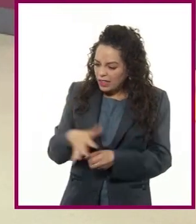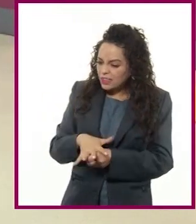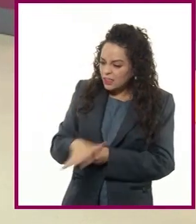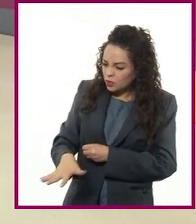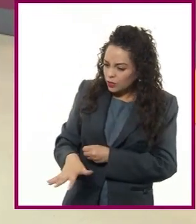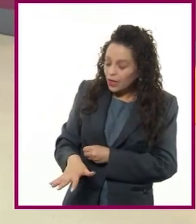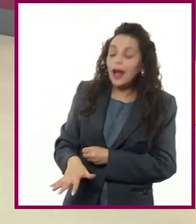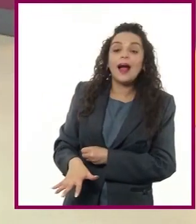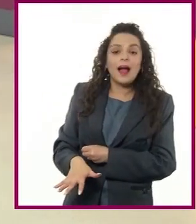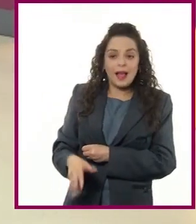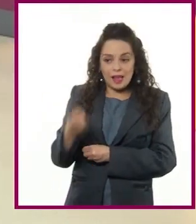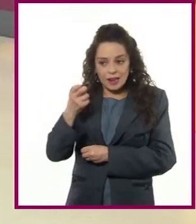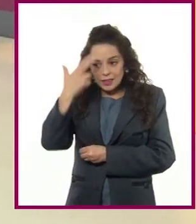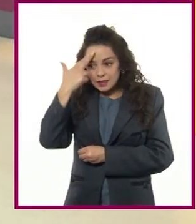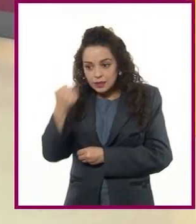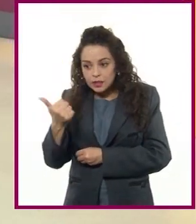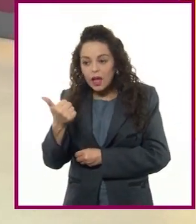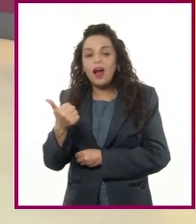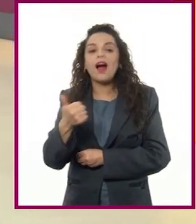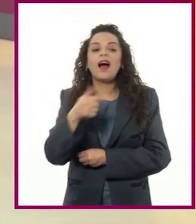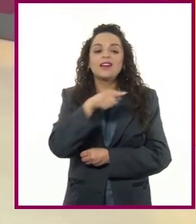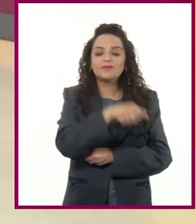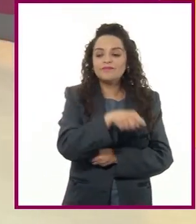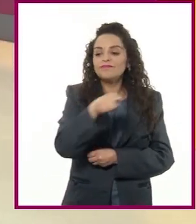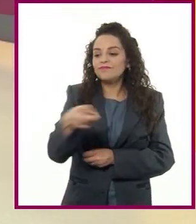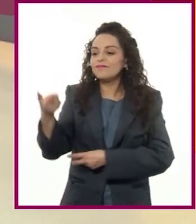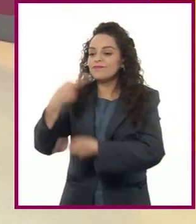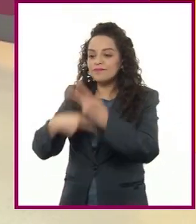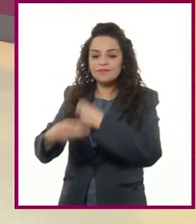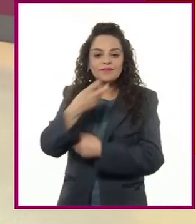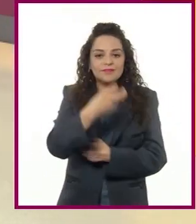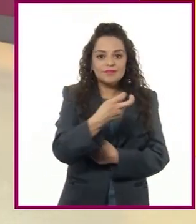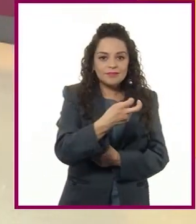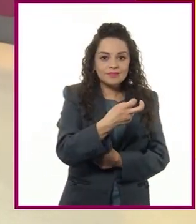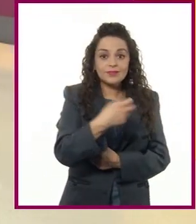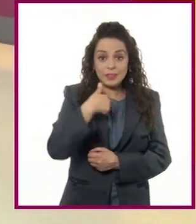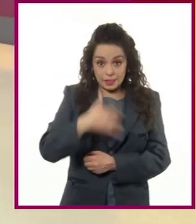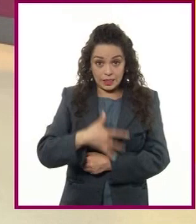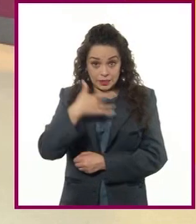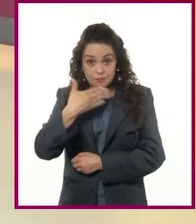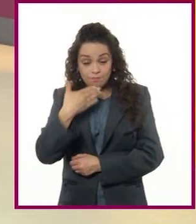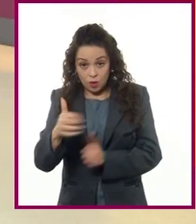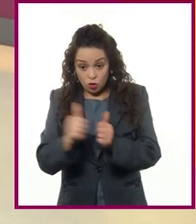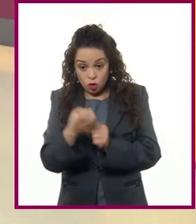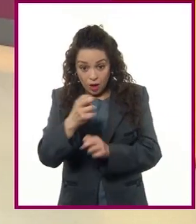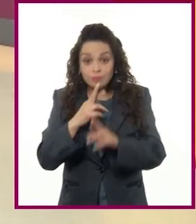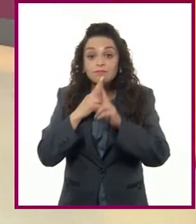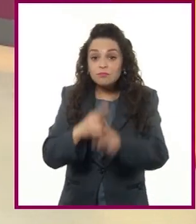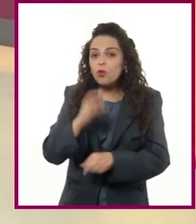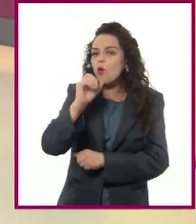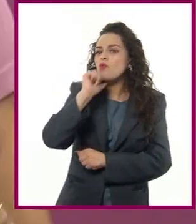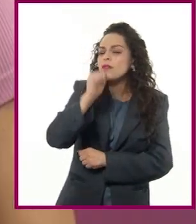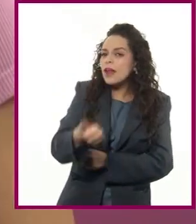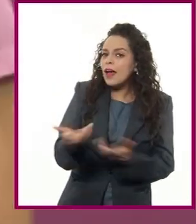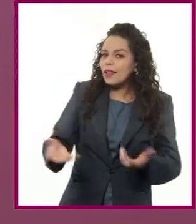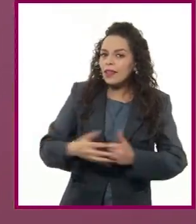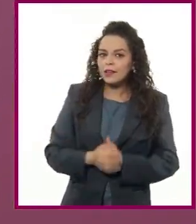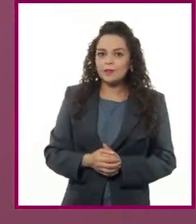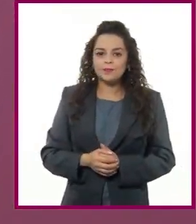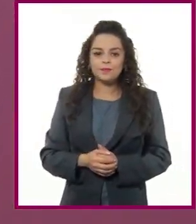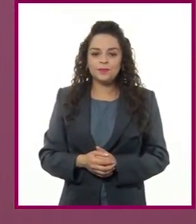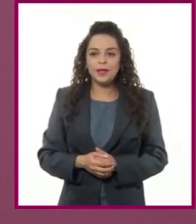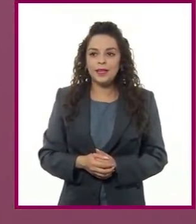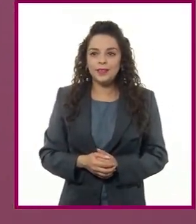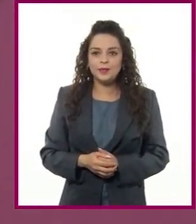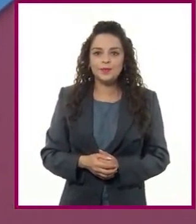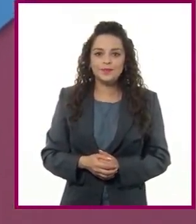es la consecuencia y qué tan satisfechas y satisfechos están con los resultados. Con base en